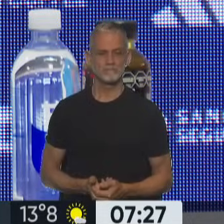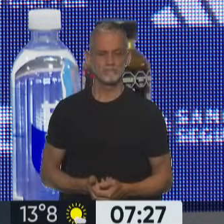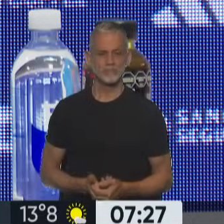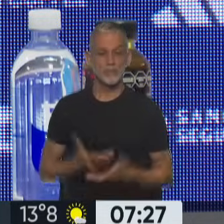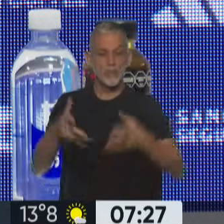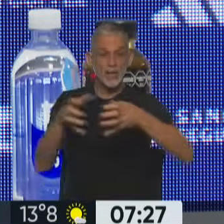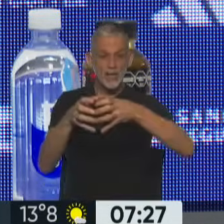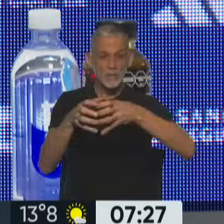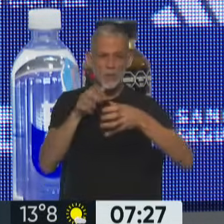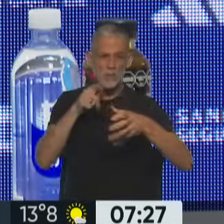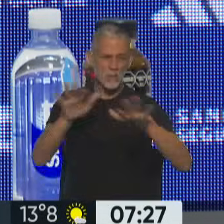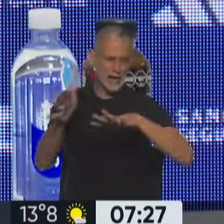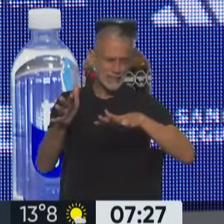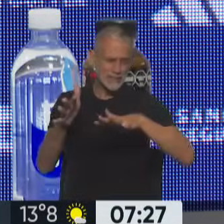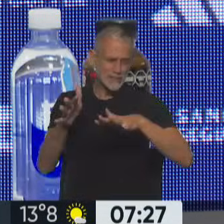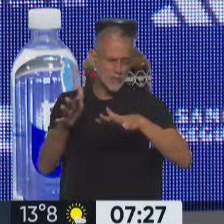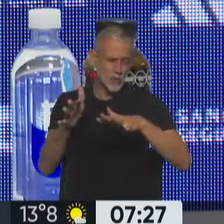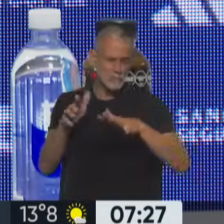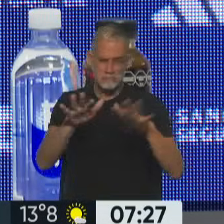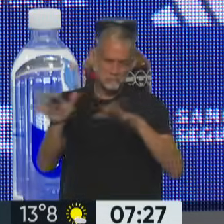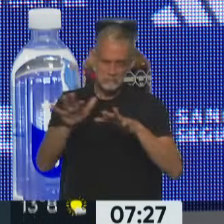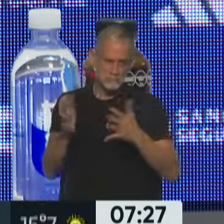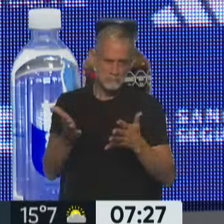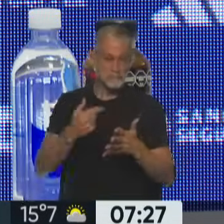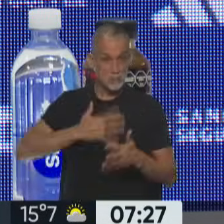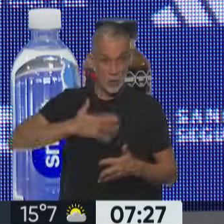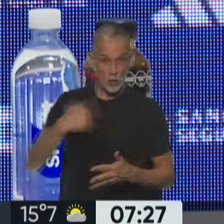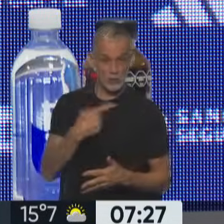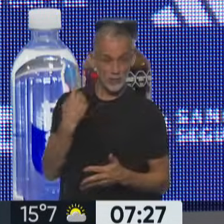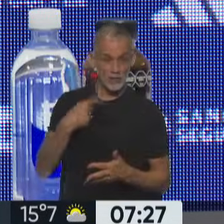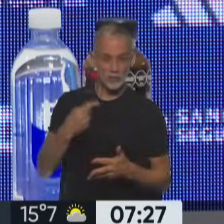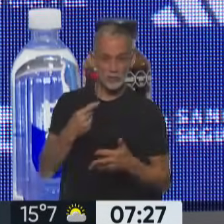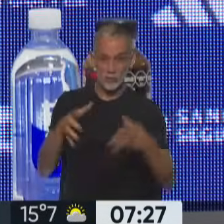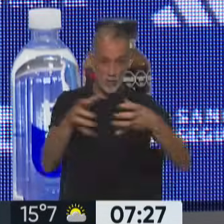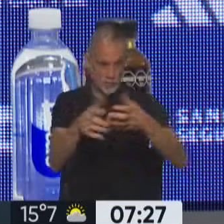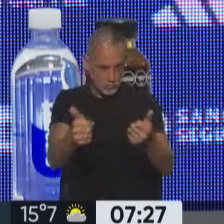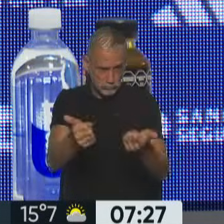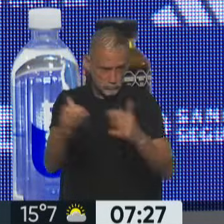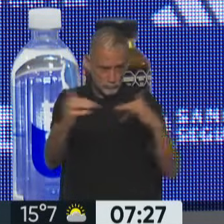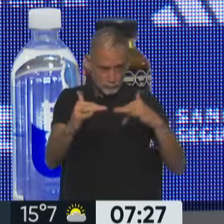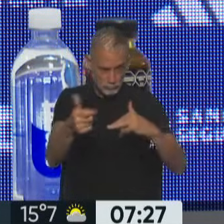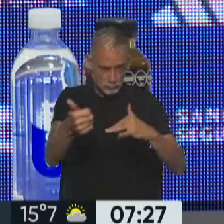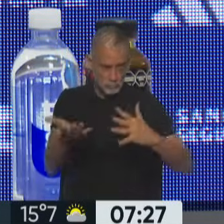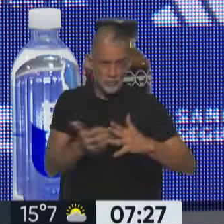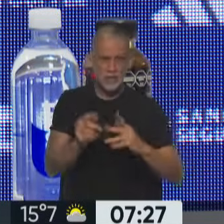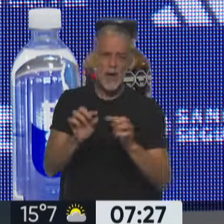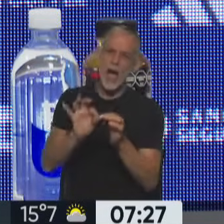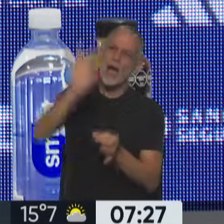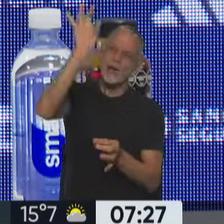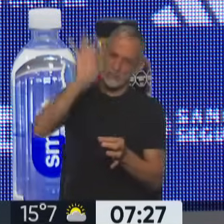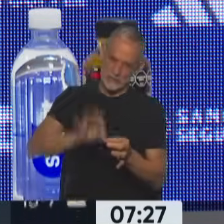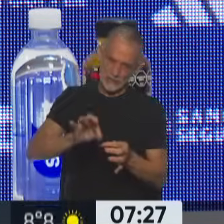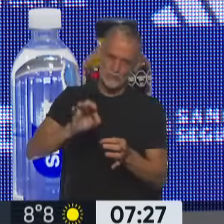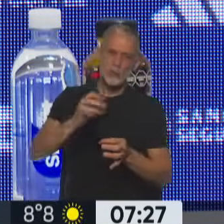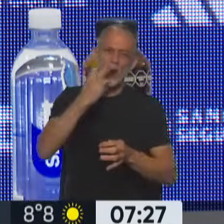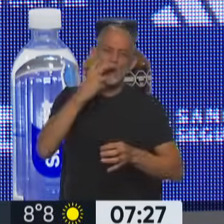El equipo será parecido y estamos contentos con el rendimiento y la altura tiene, bueno,